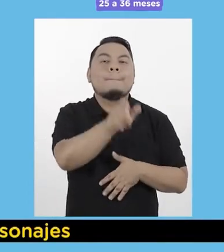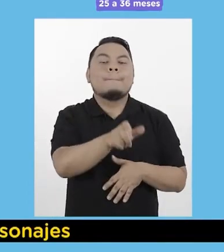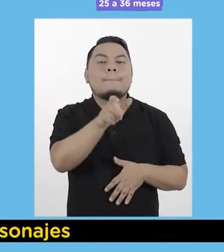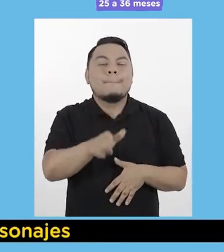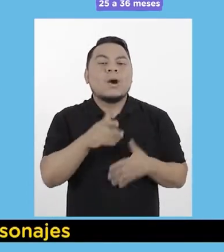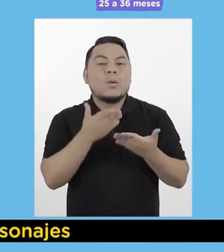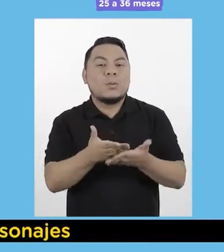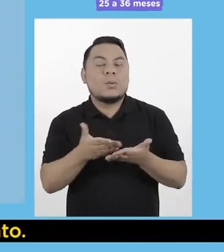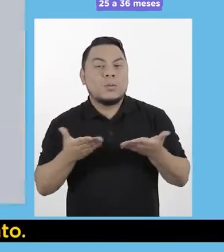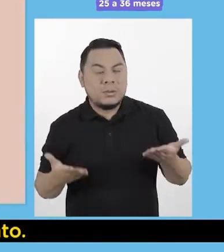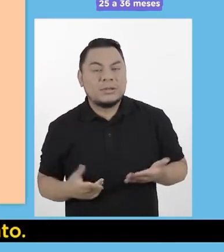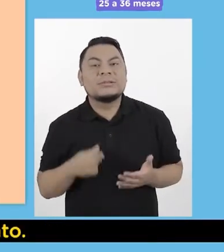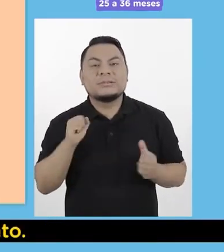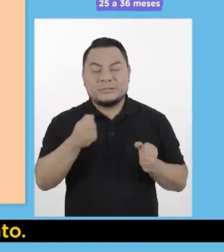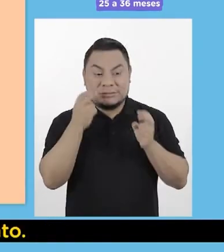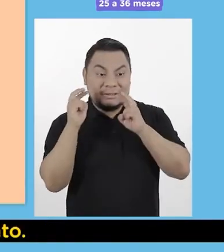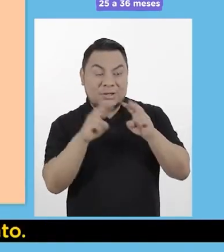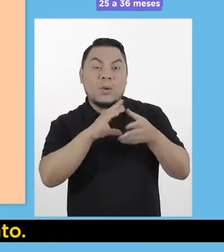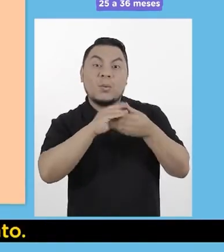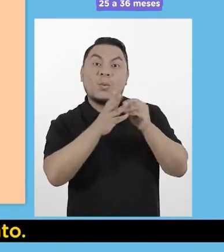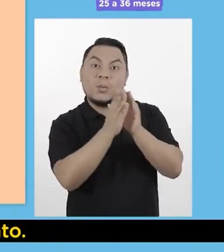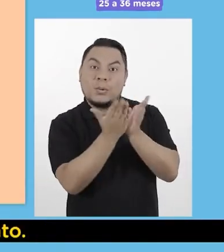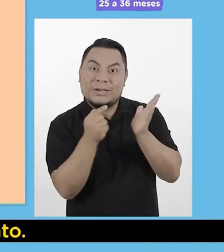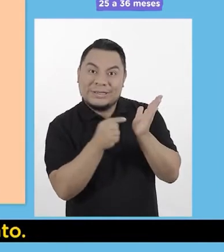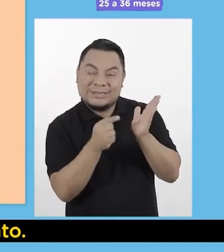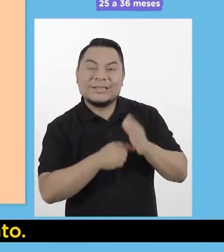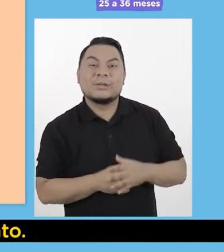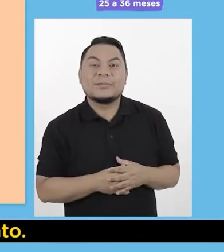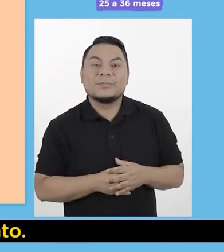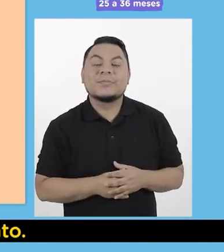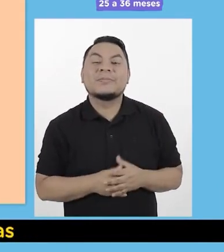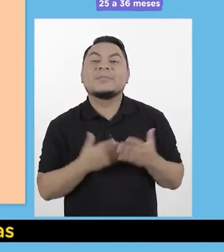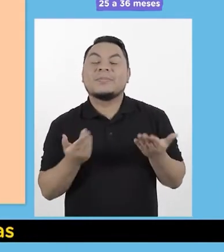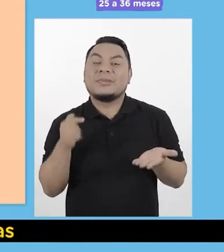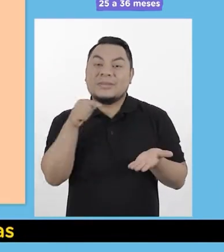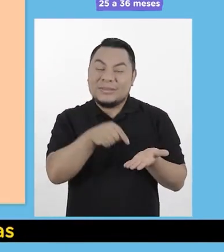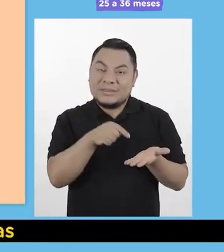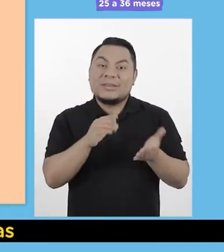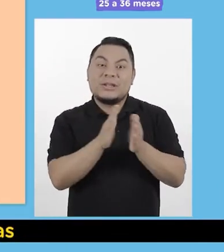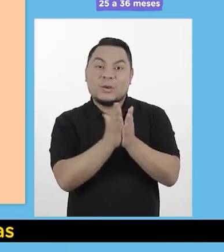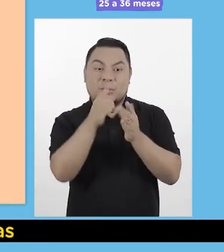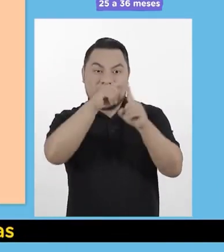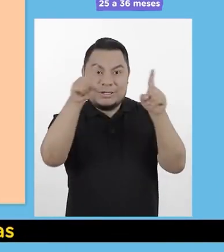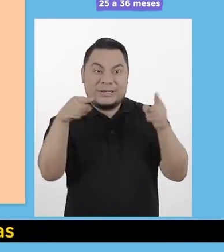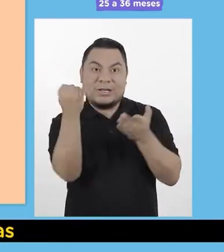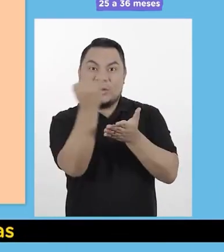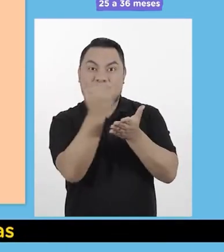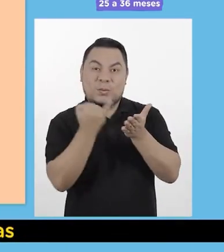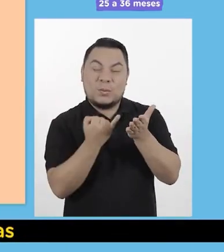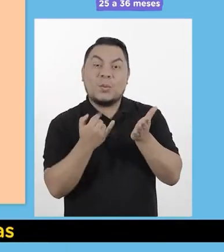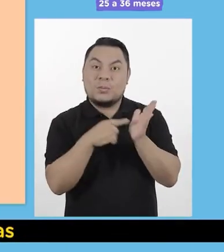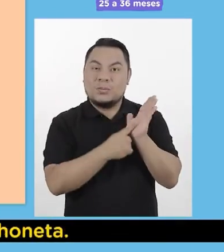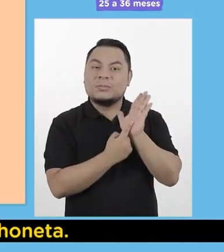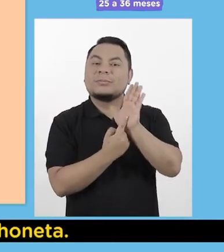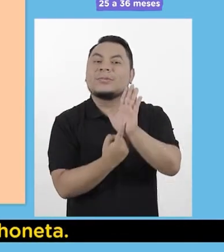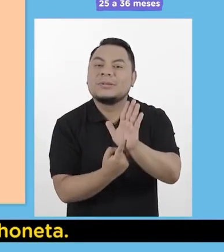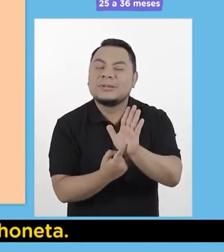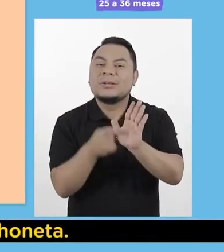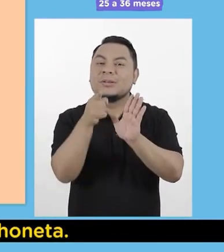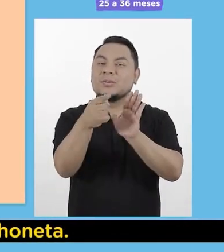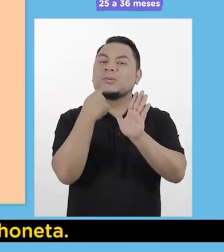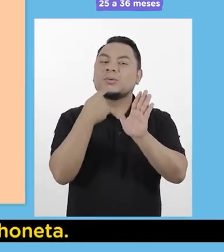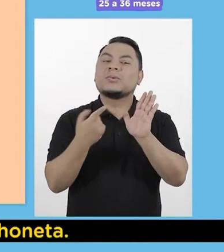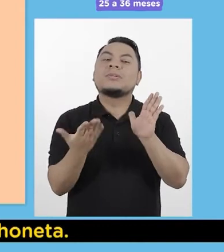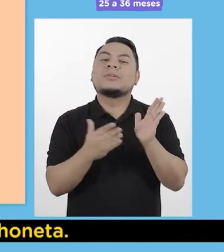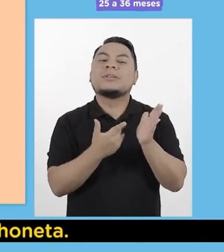encontrar personajes y objetos que vieron en el cuento. Acerca la lámina con las figuras o